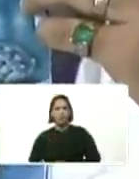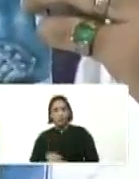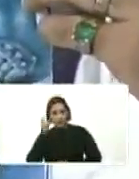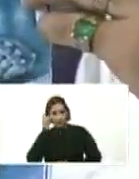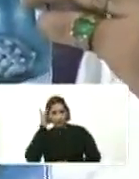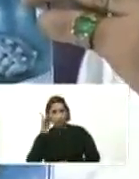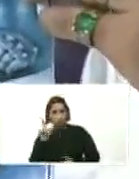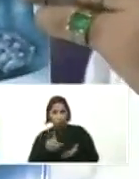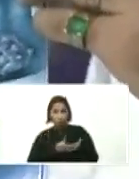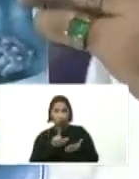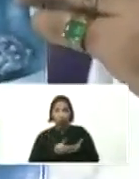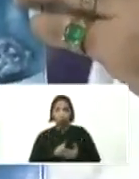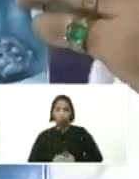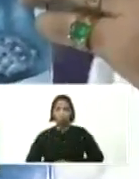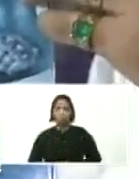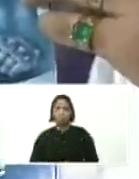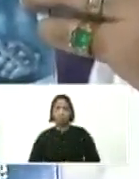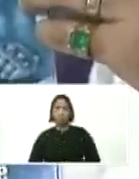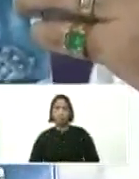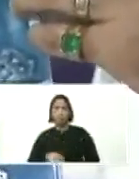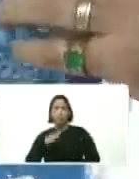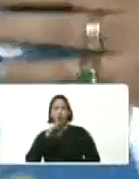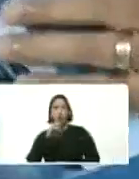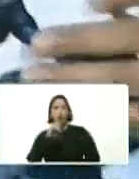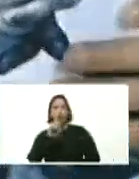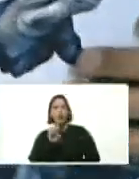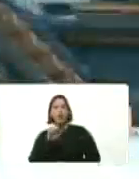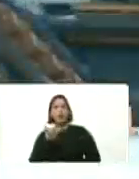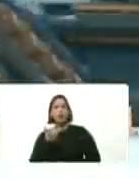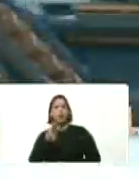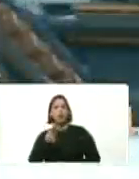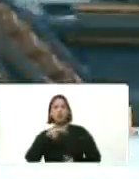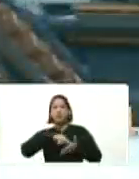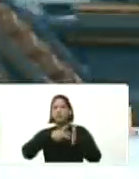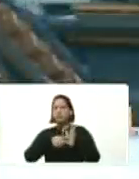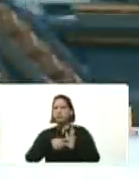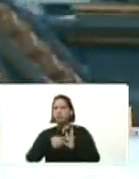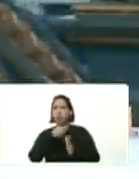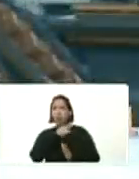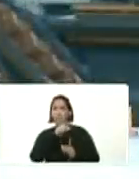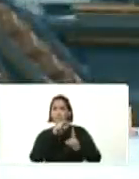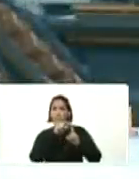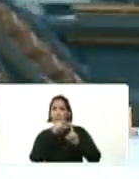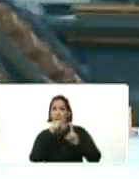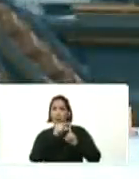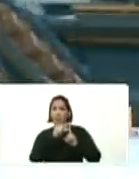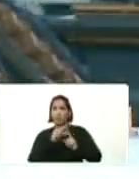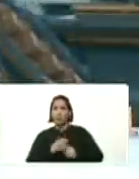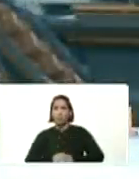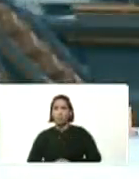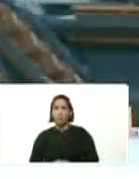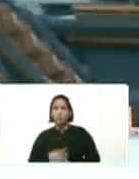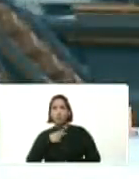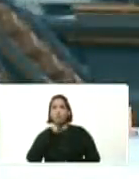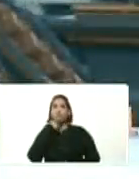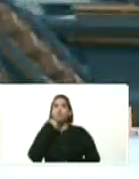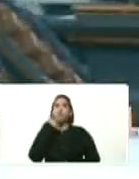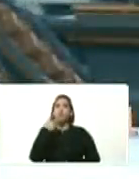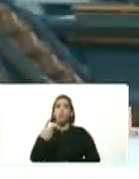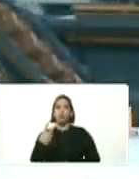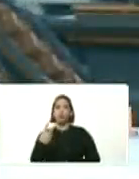Coeyú. Coeyú. ¿Qué significa Coeyú? Es una palabra, es una voz